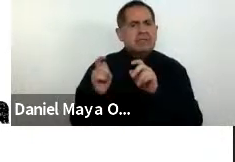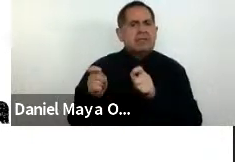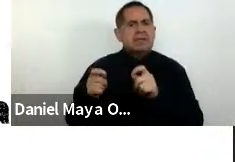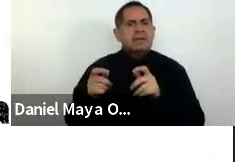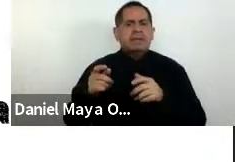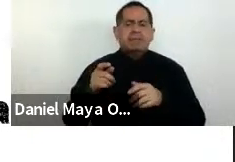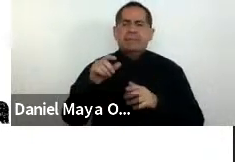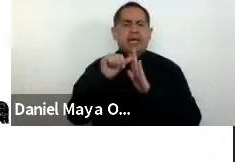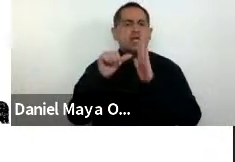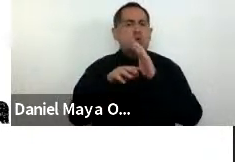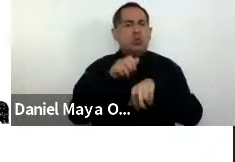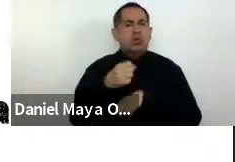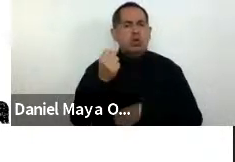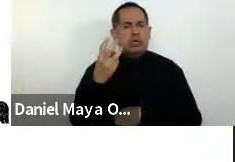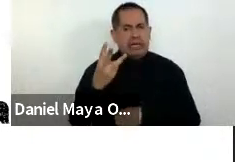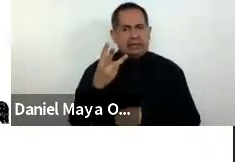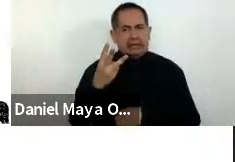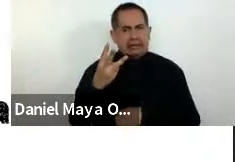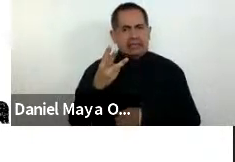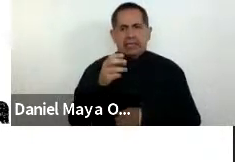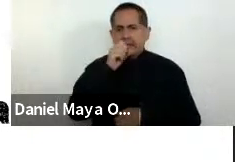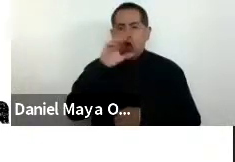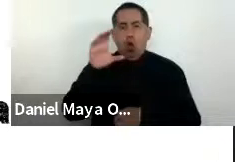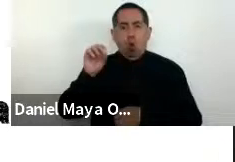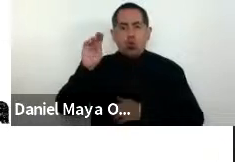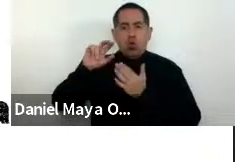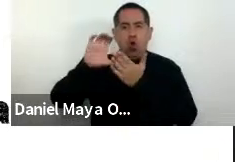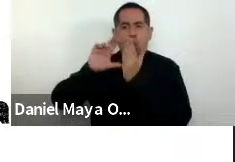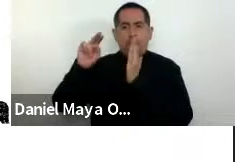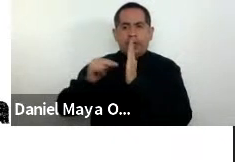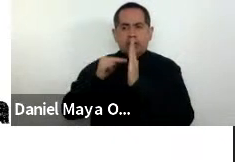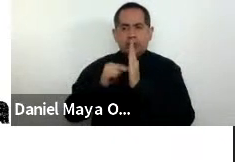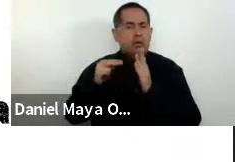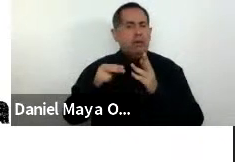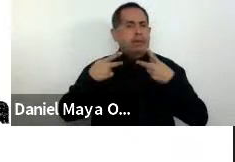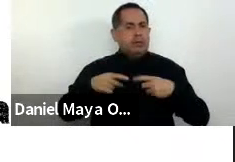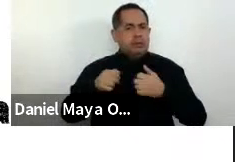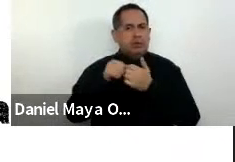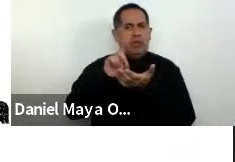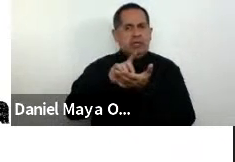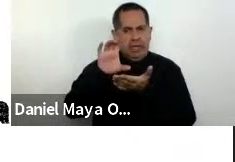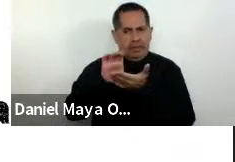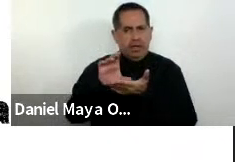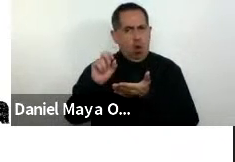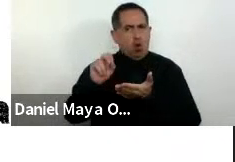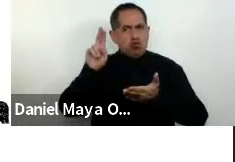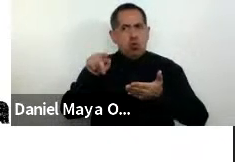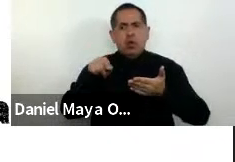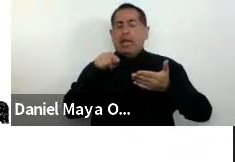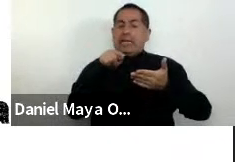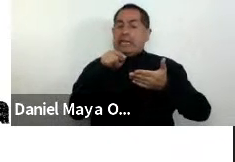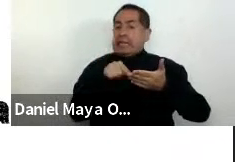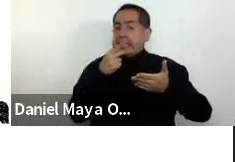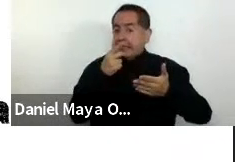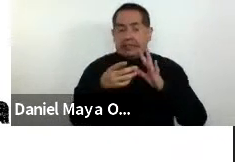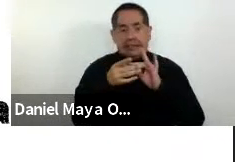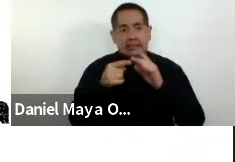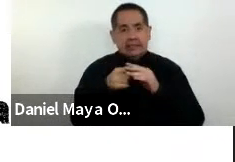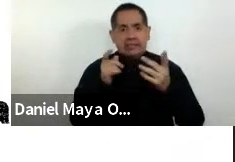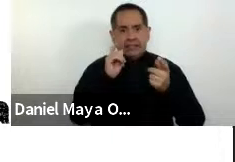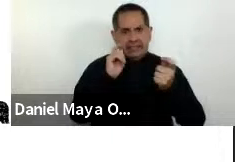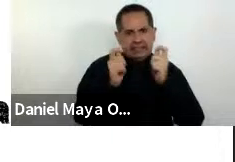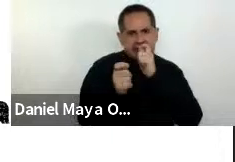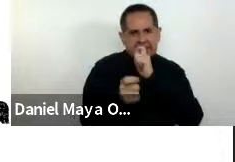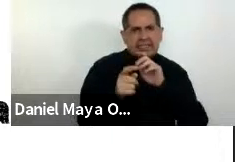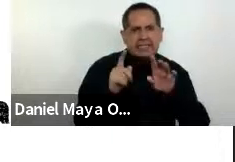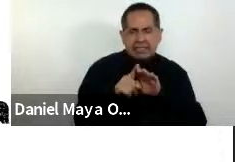artículo 3º de las definiciones de la Convención sobre los Derechos de las Personas con Discapacidad hacen referencia a que son